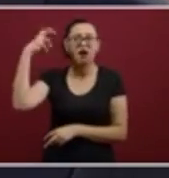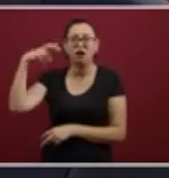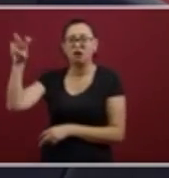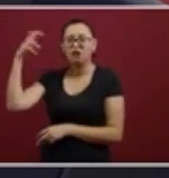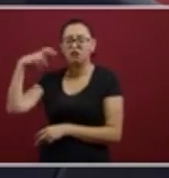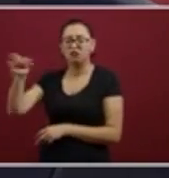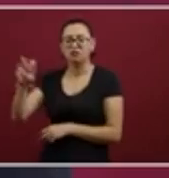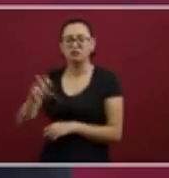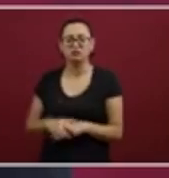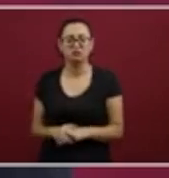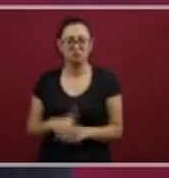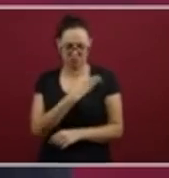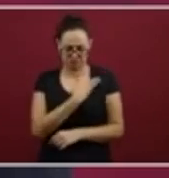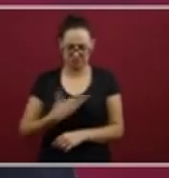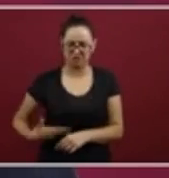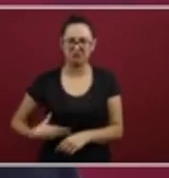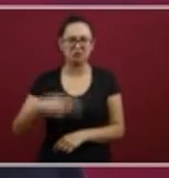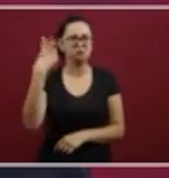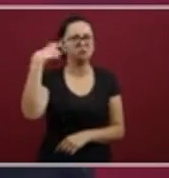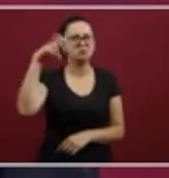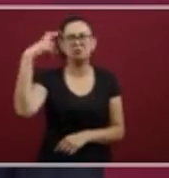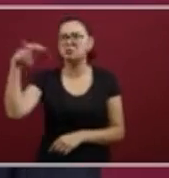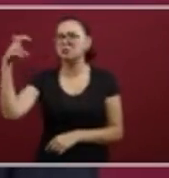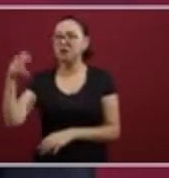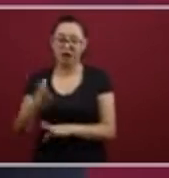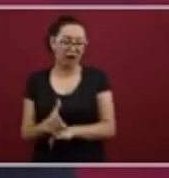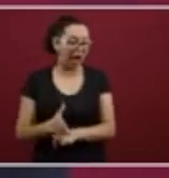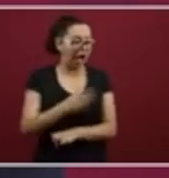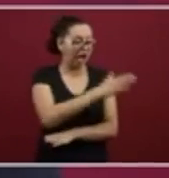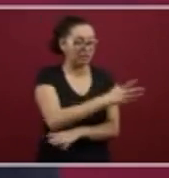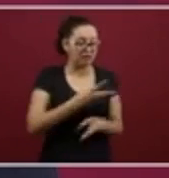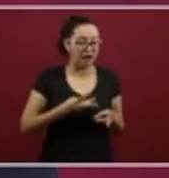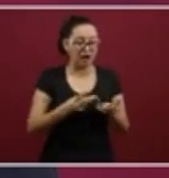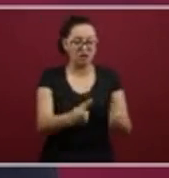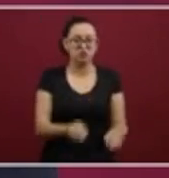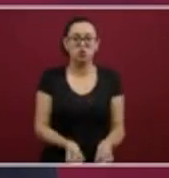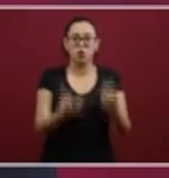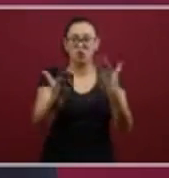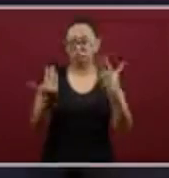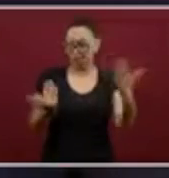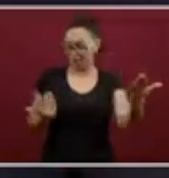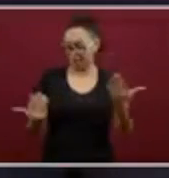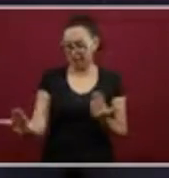hecho presidencia, y cuánto se gastaba antes.